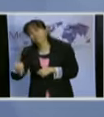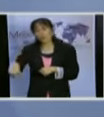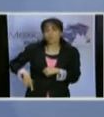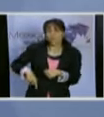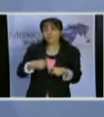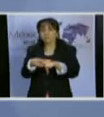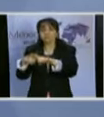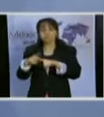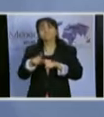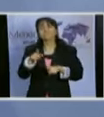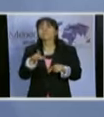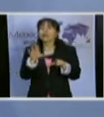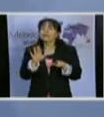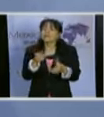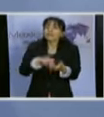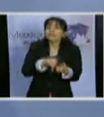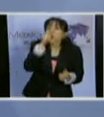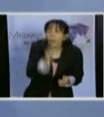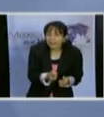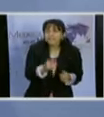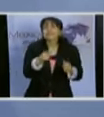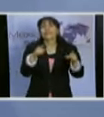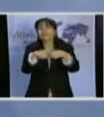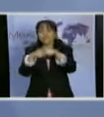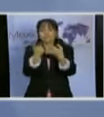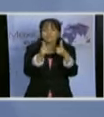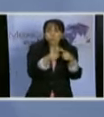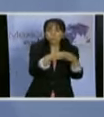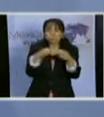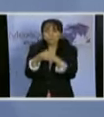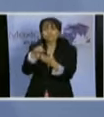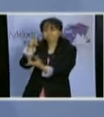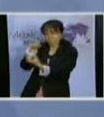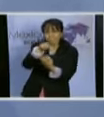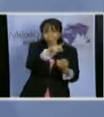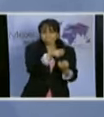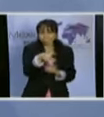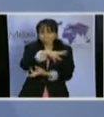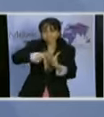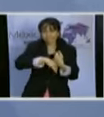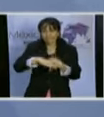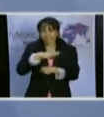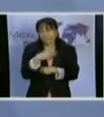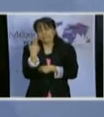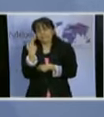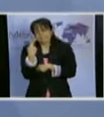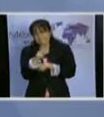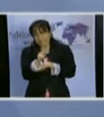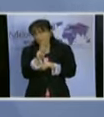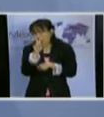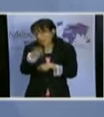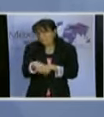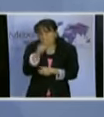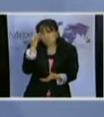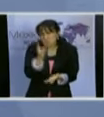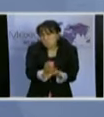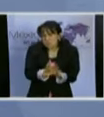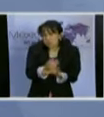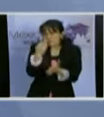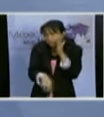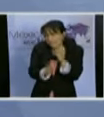decir, organizaciones con fines de lucro, y no se habla nada, prácticamente nada, o solamente en términos negativos, del sector